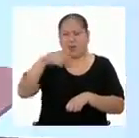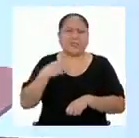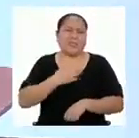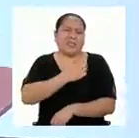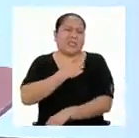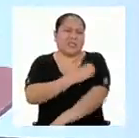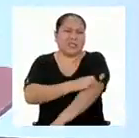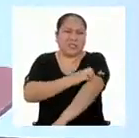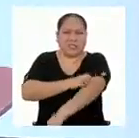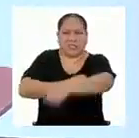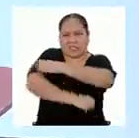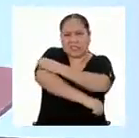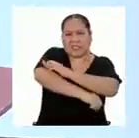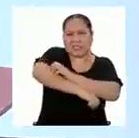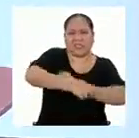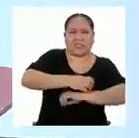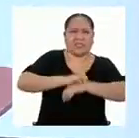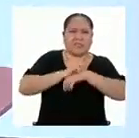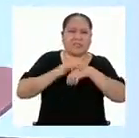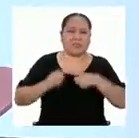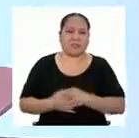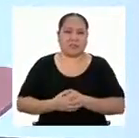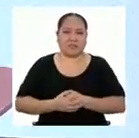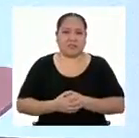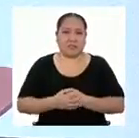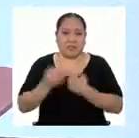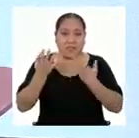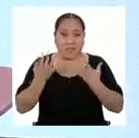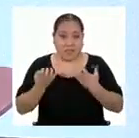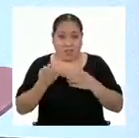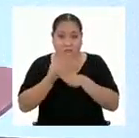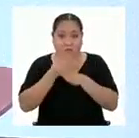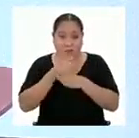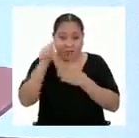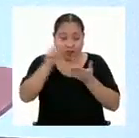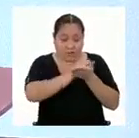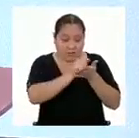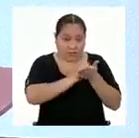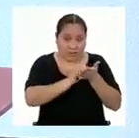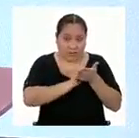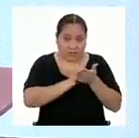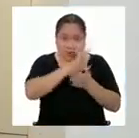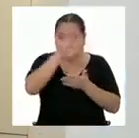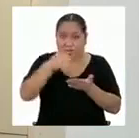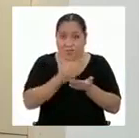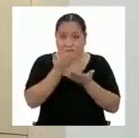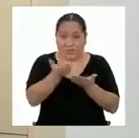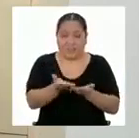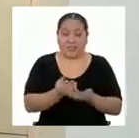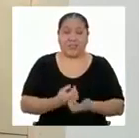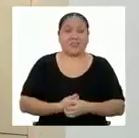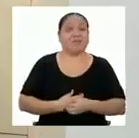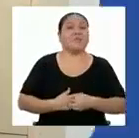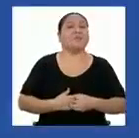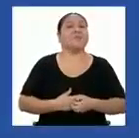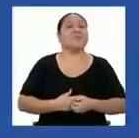rasco. Bueno, quisiera compartir ese pequeño escrito con todas y todos. ¿Le parece bien?